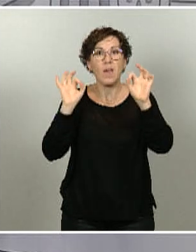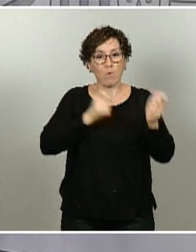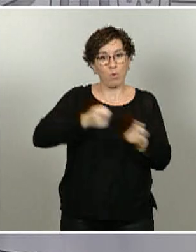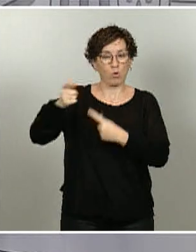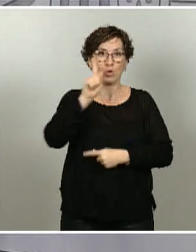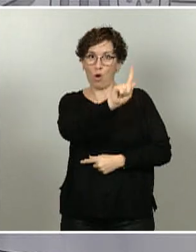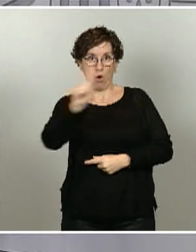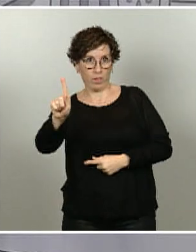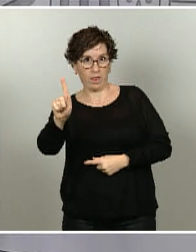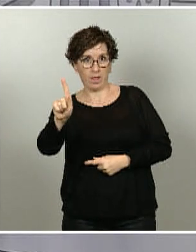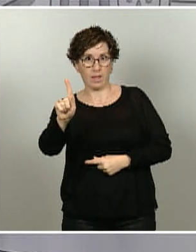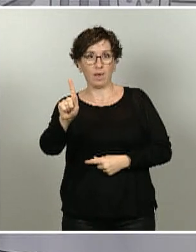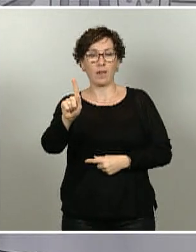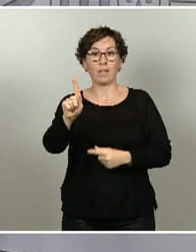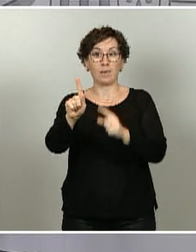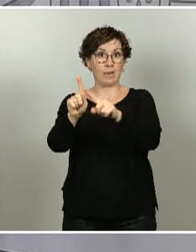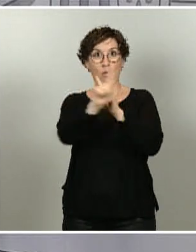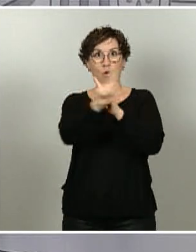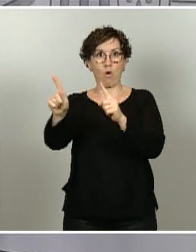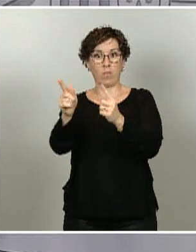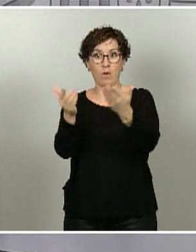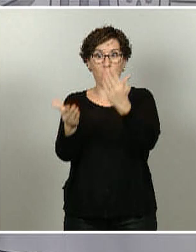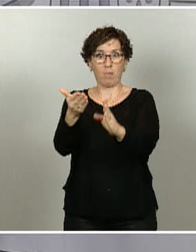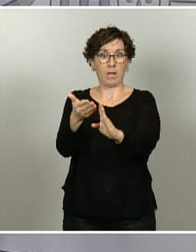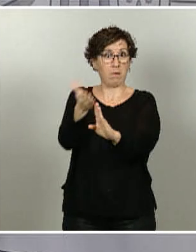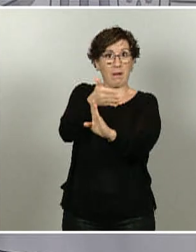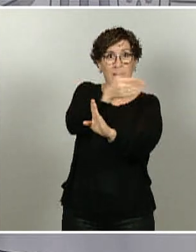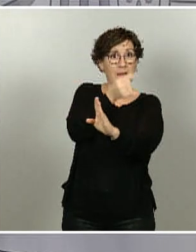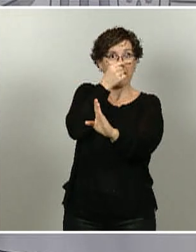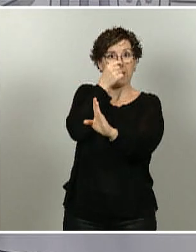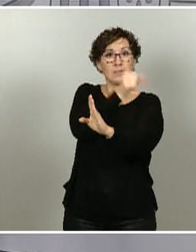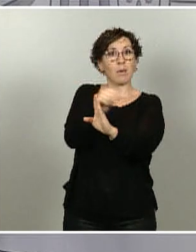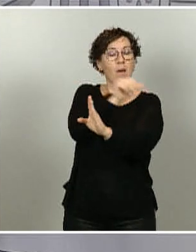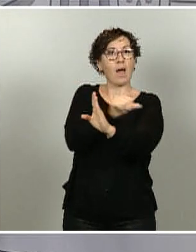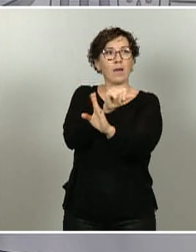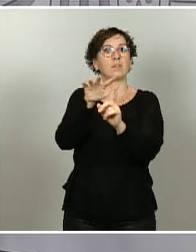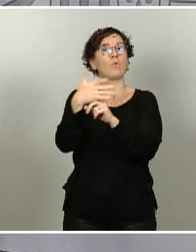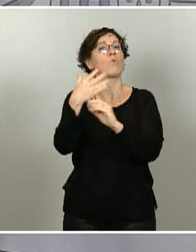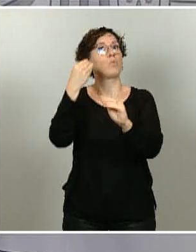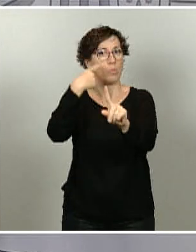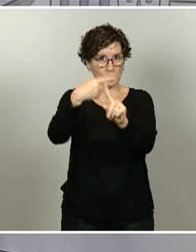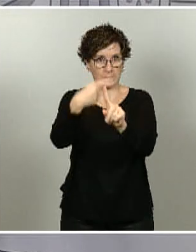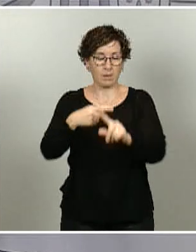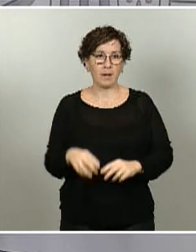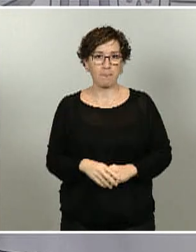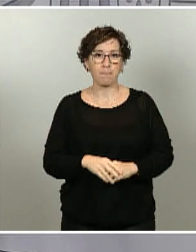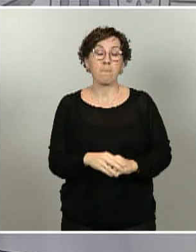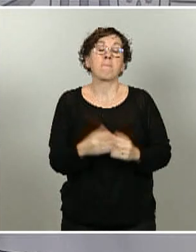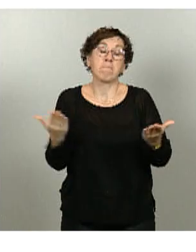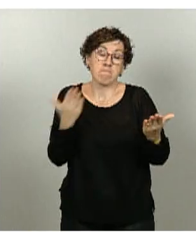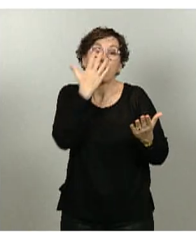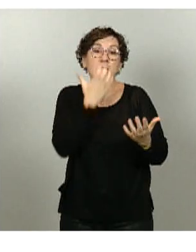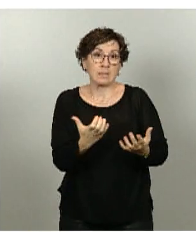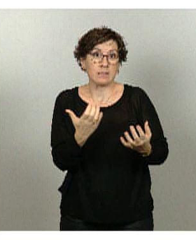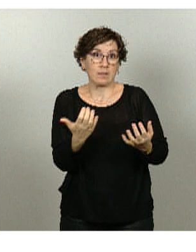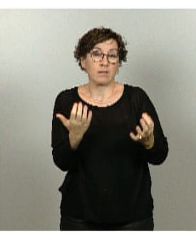que comparada con solo unas pocas semanas antes nos pone en una situación muy, muy favorable. La parte más triste, los fallecidos, que